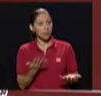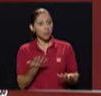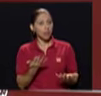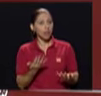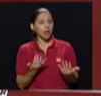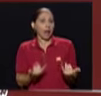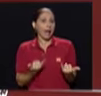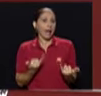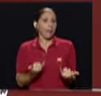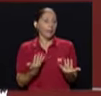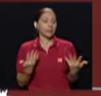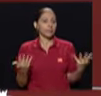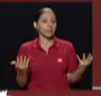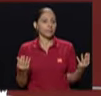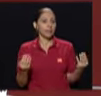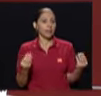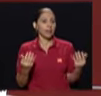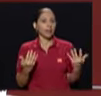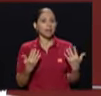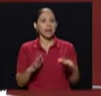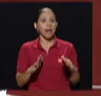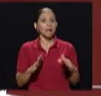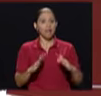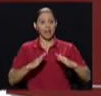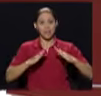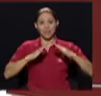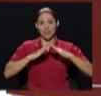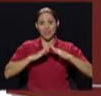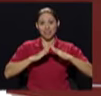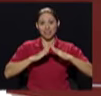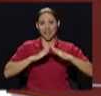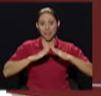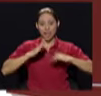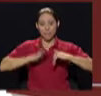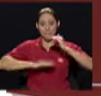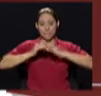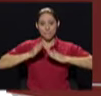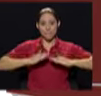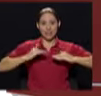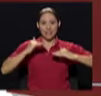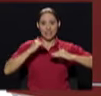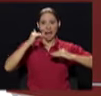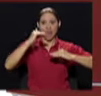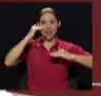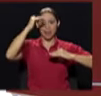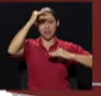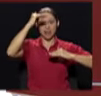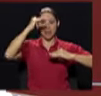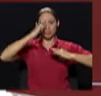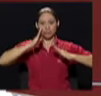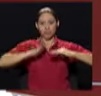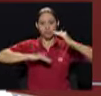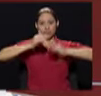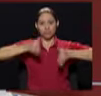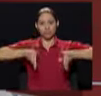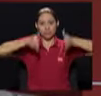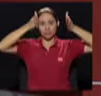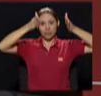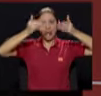que cada vez es más común la vivienda vertical. La gente es lo primero que piensa, ¿verdad? Si